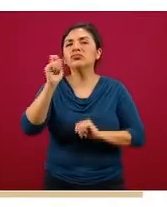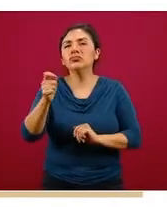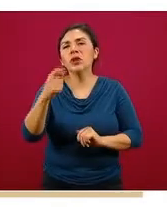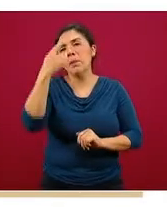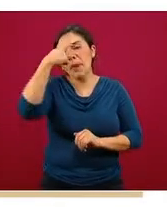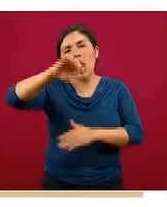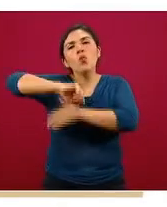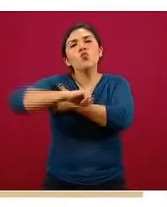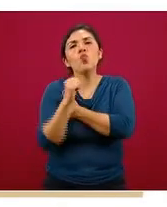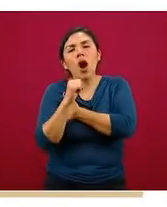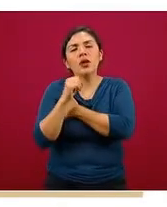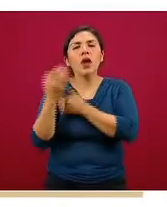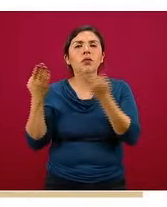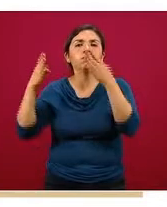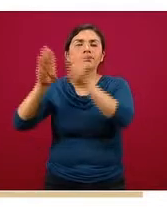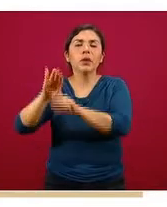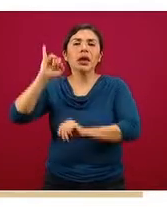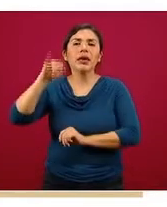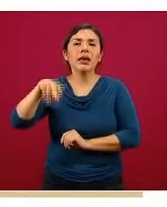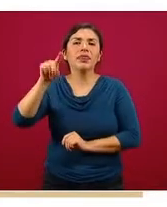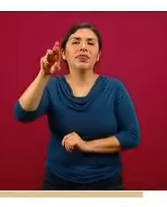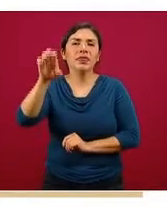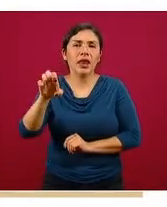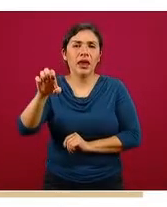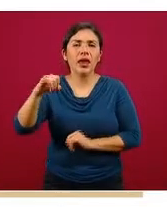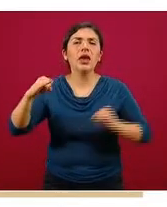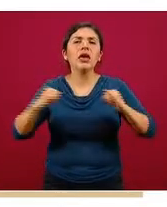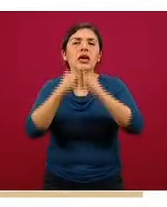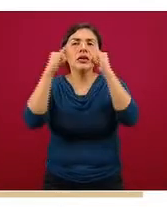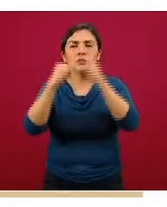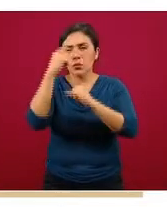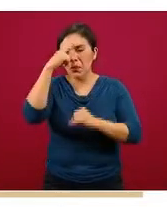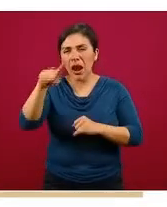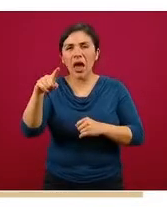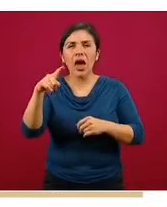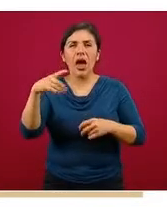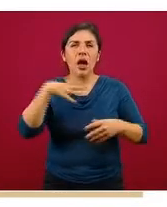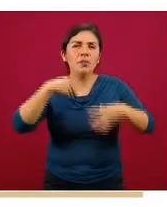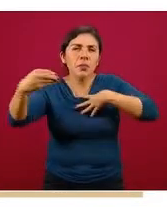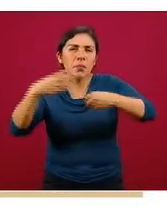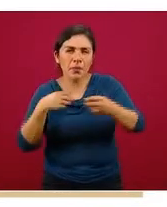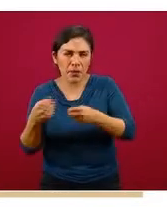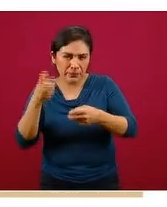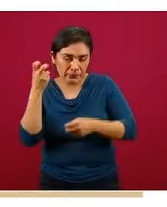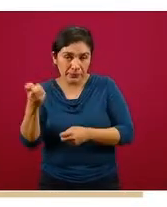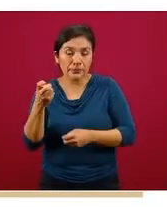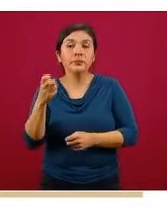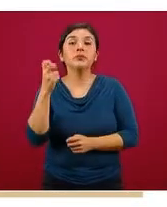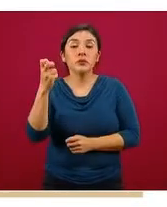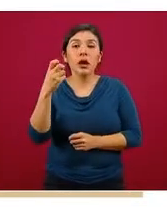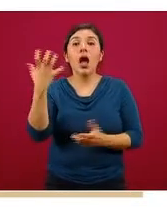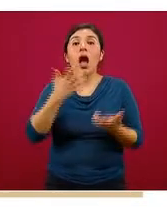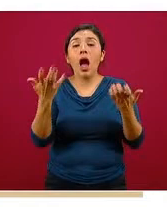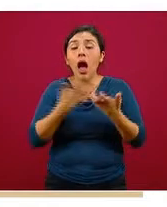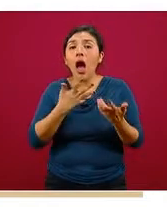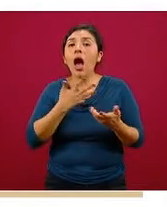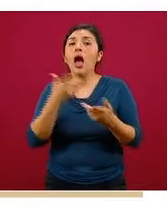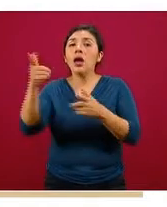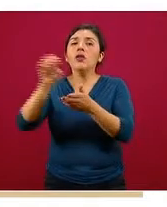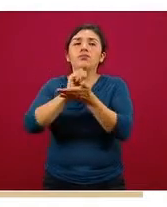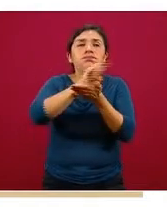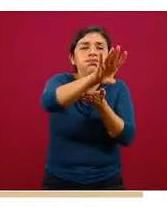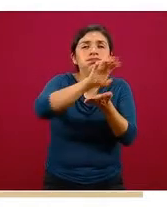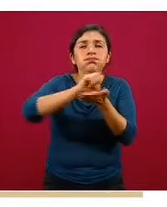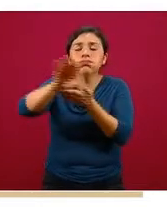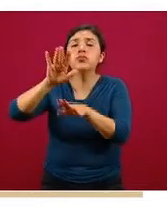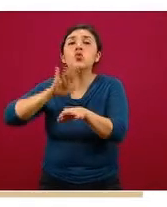un resguardo en el INDRE, Instituto de Diagnóstico y Referencia Epidemiológico, desde donde se están enviando, se están surtiendo en